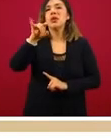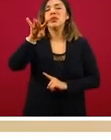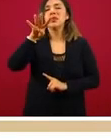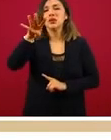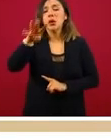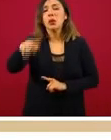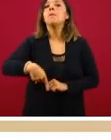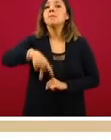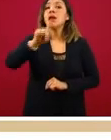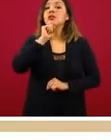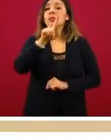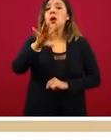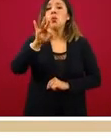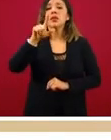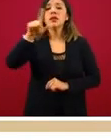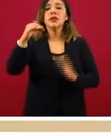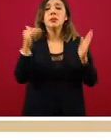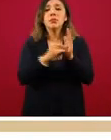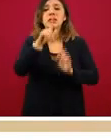pero así también